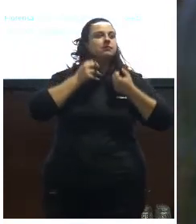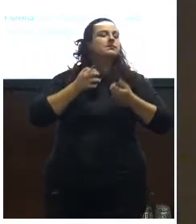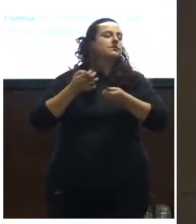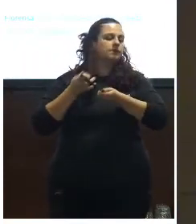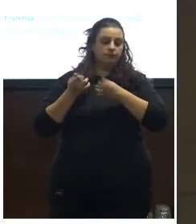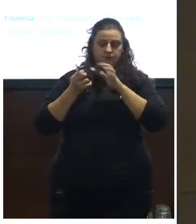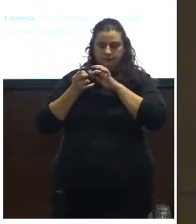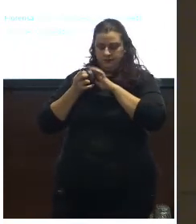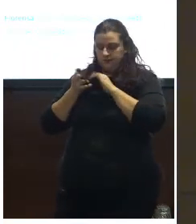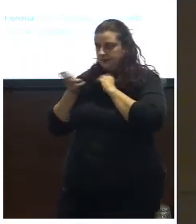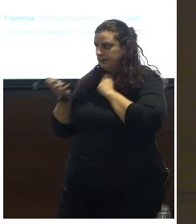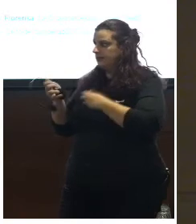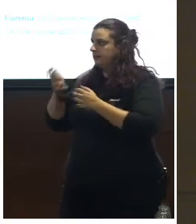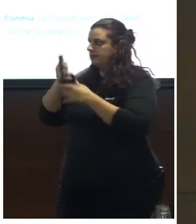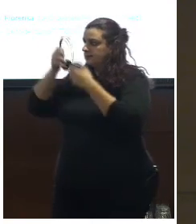Thank you, Joan.